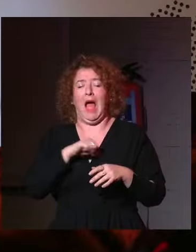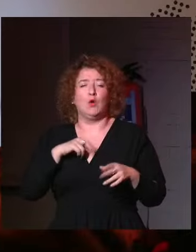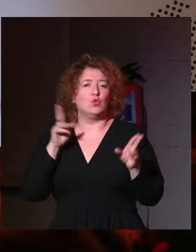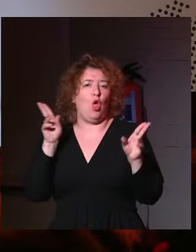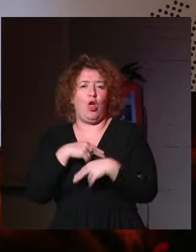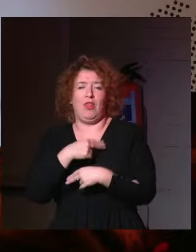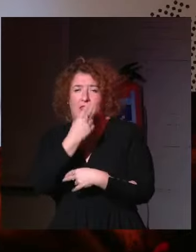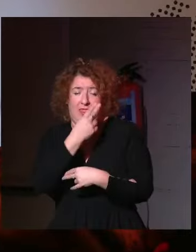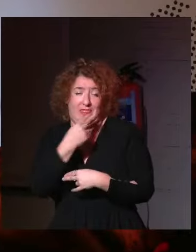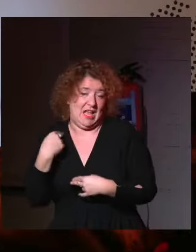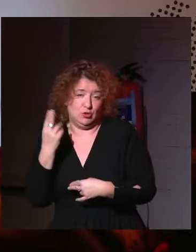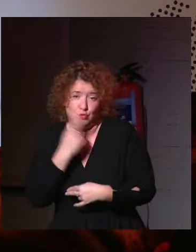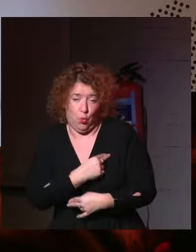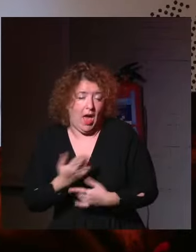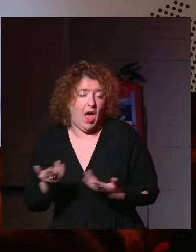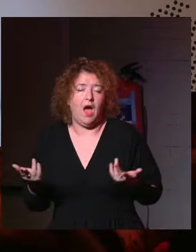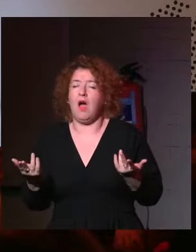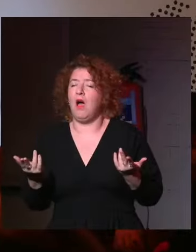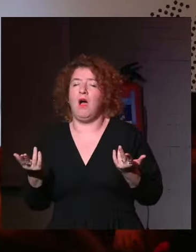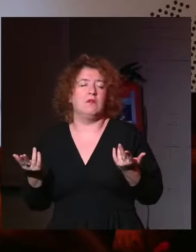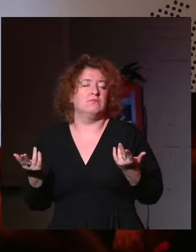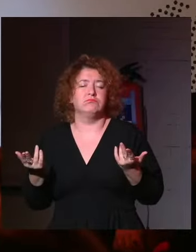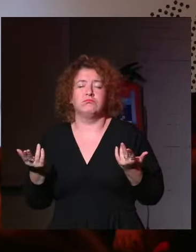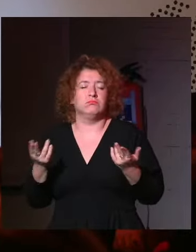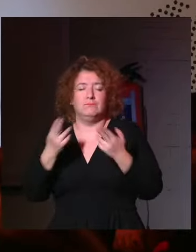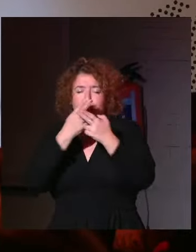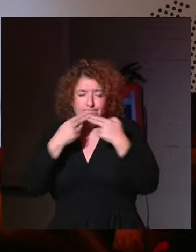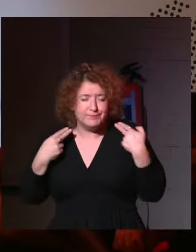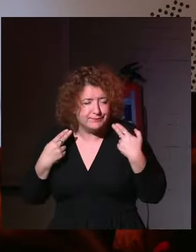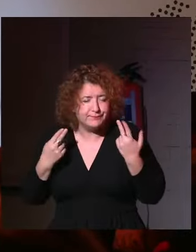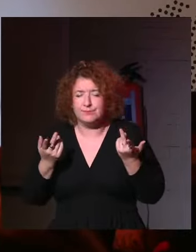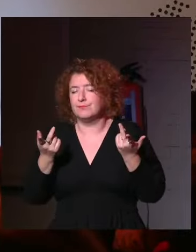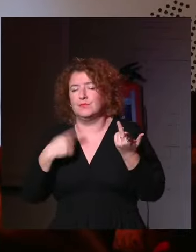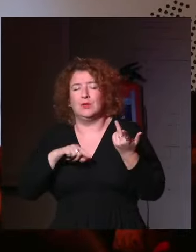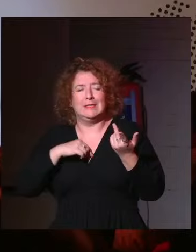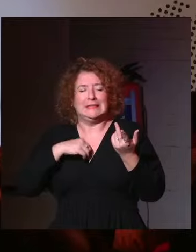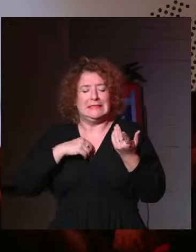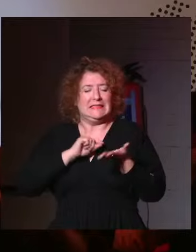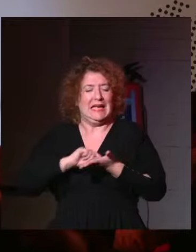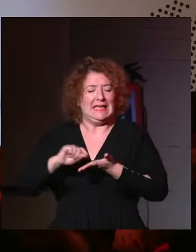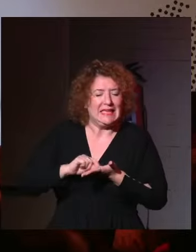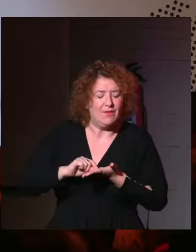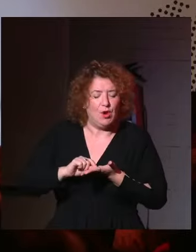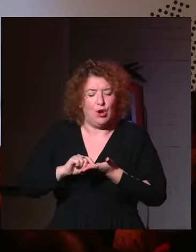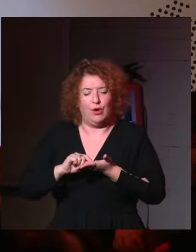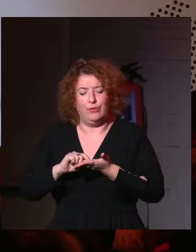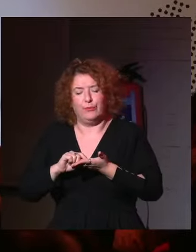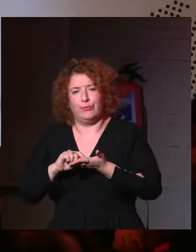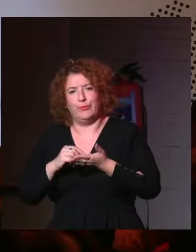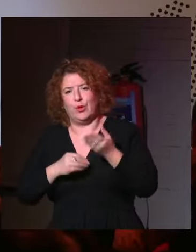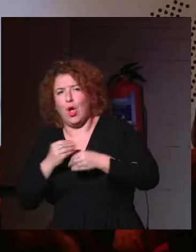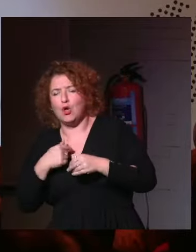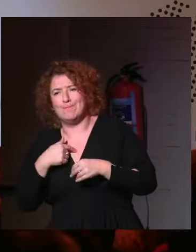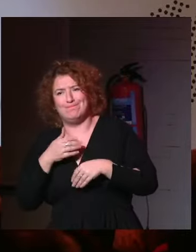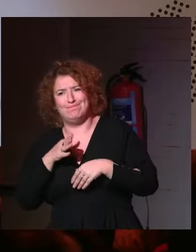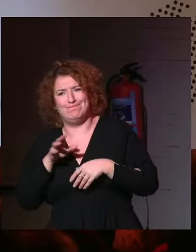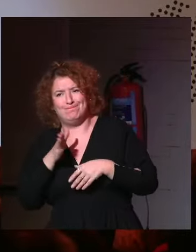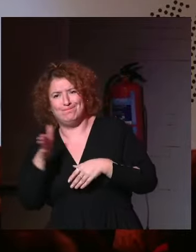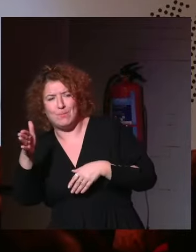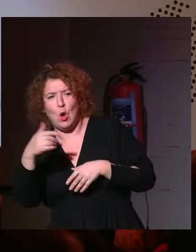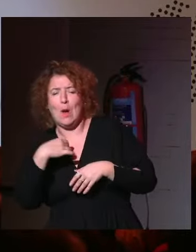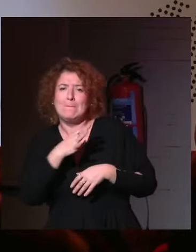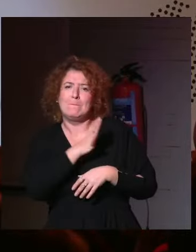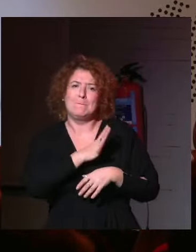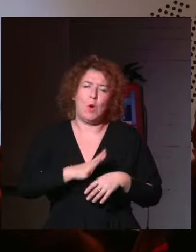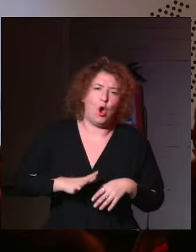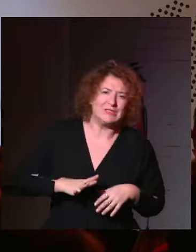piensan mucho más eh lo que hacer lo que escribir lo que publicar por dnd de ir Qué precauciones tomar hemos visto las